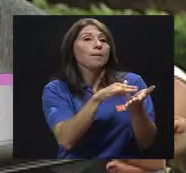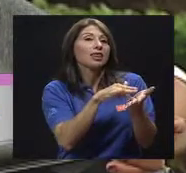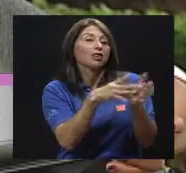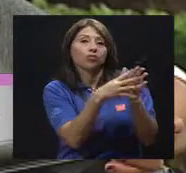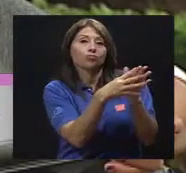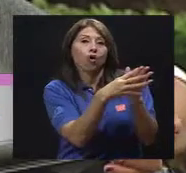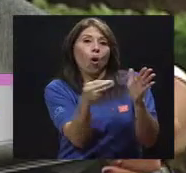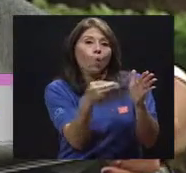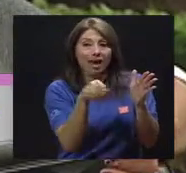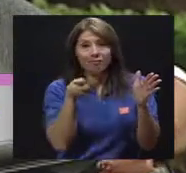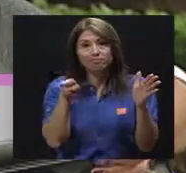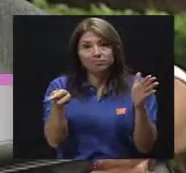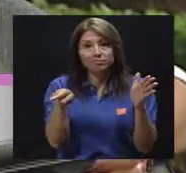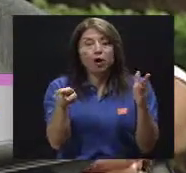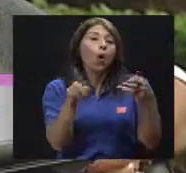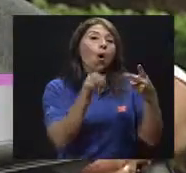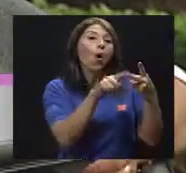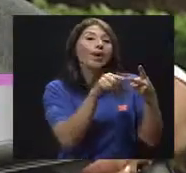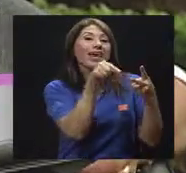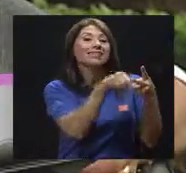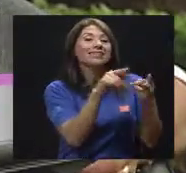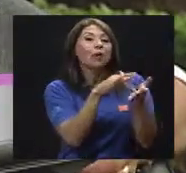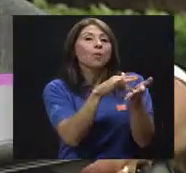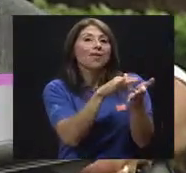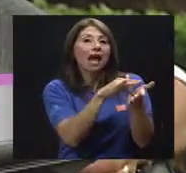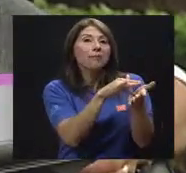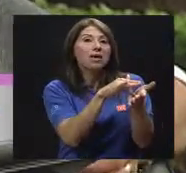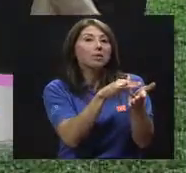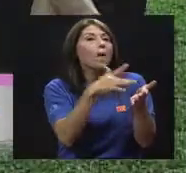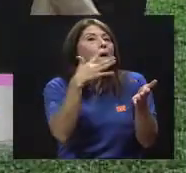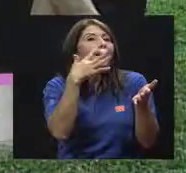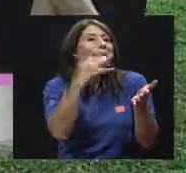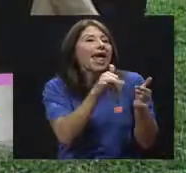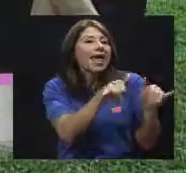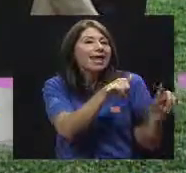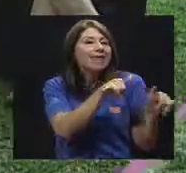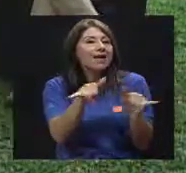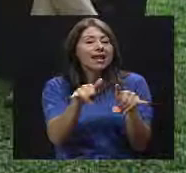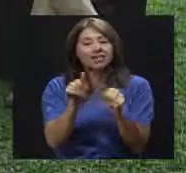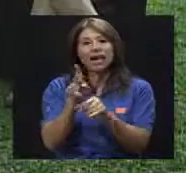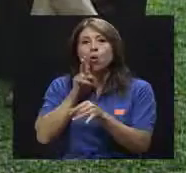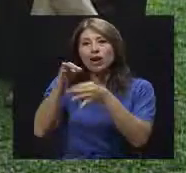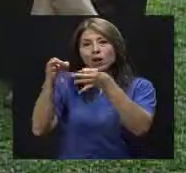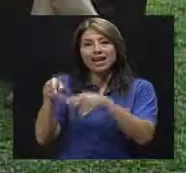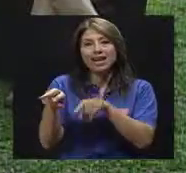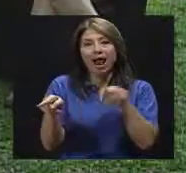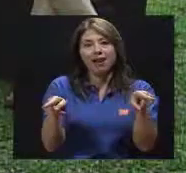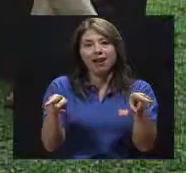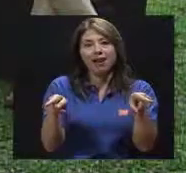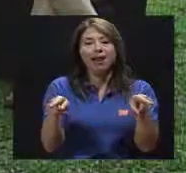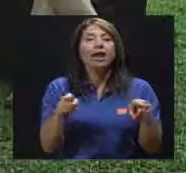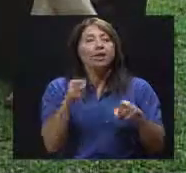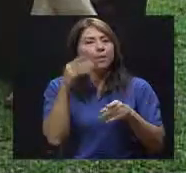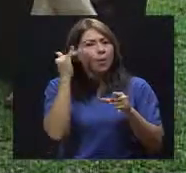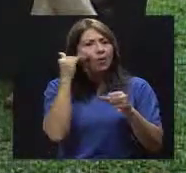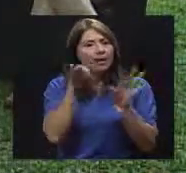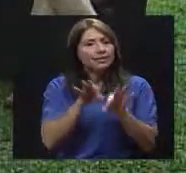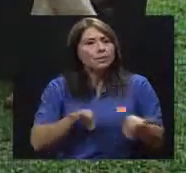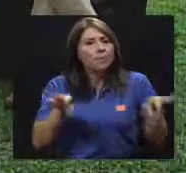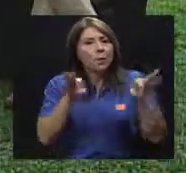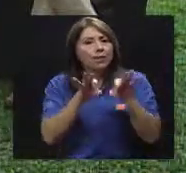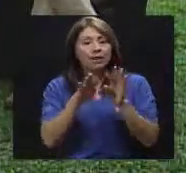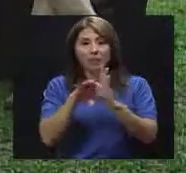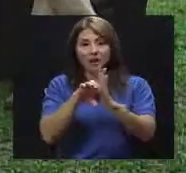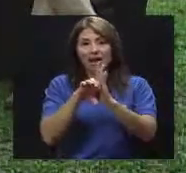un medicamento que haya demostrado equivalencia con el original. ¿Por qué esto tiene tanta importancia? Porque, por ejemplo, dentro de